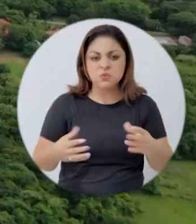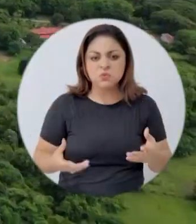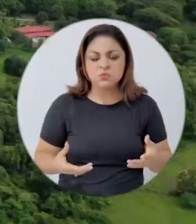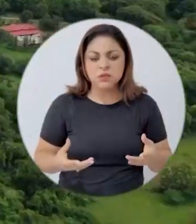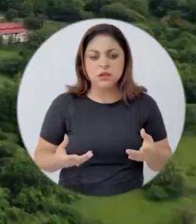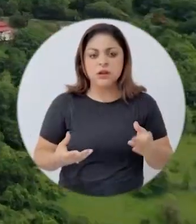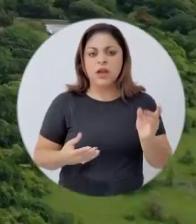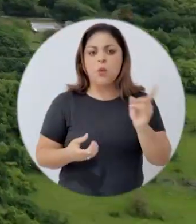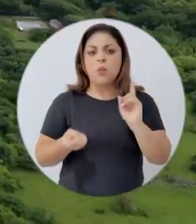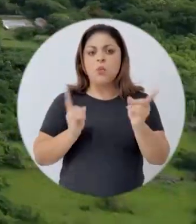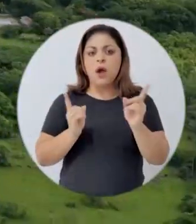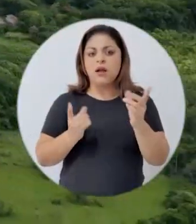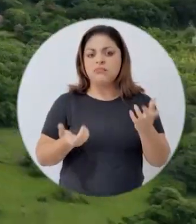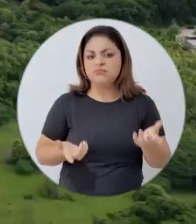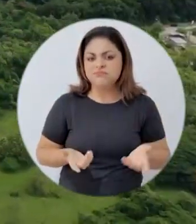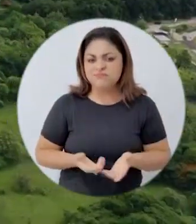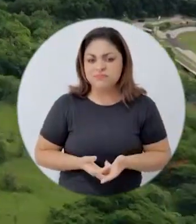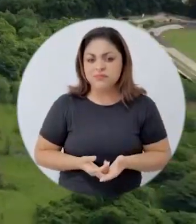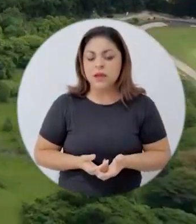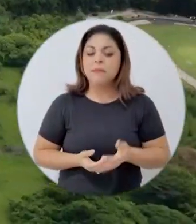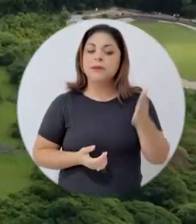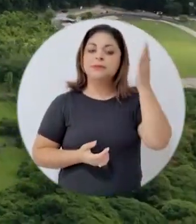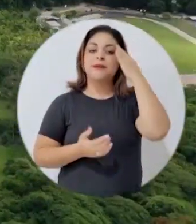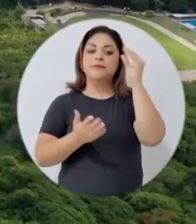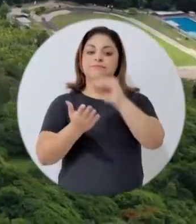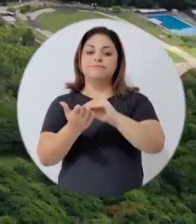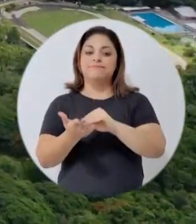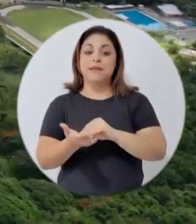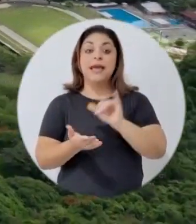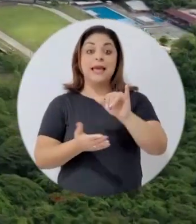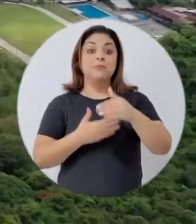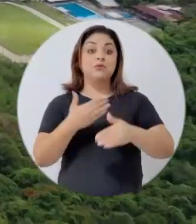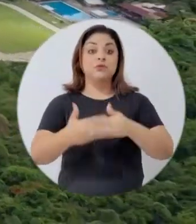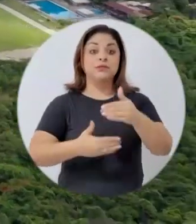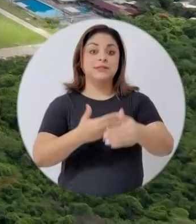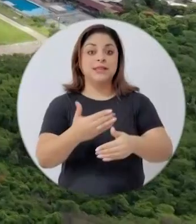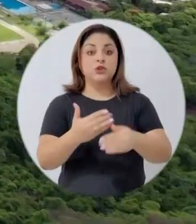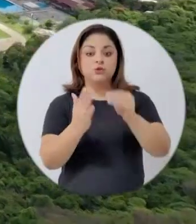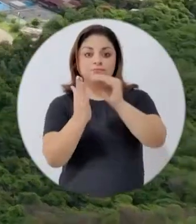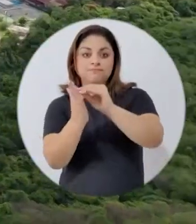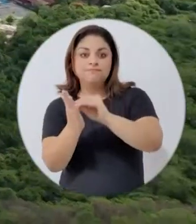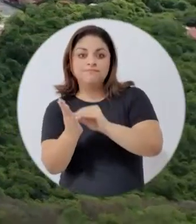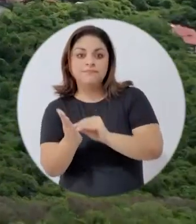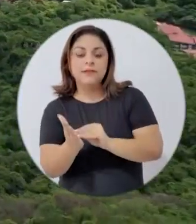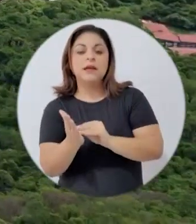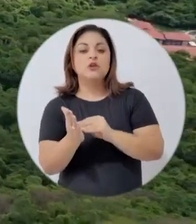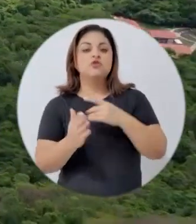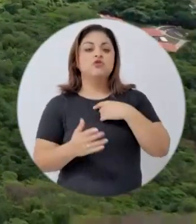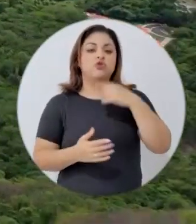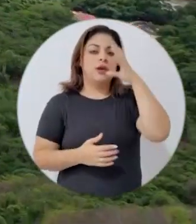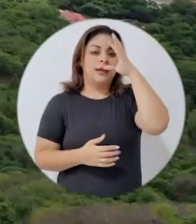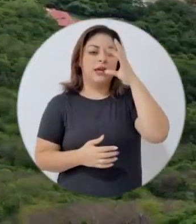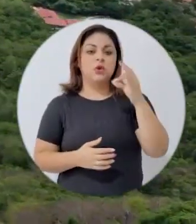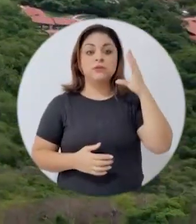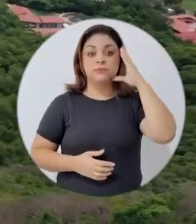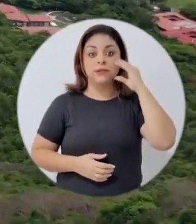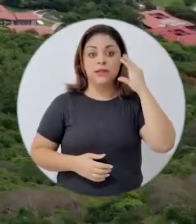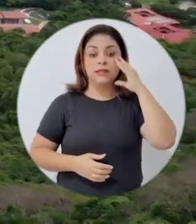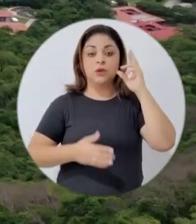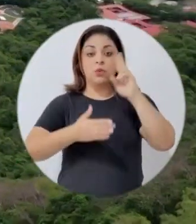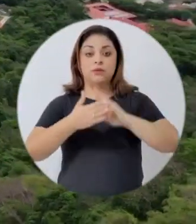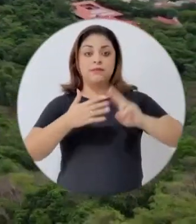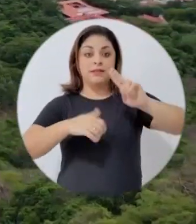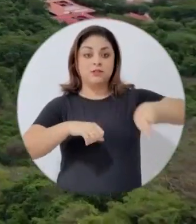para poder entonces extraerla. Entonces, ese proceso de levantar el inventario, diría yo que en la experiencia de la Universidad